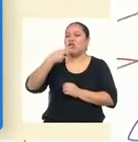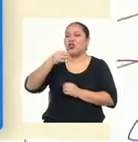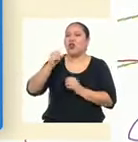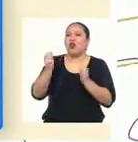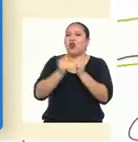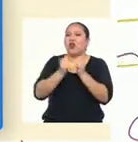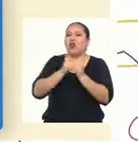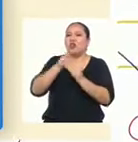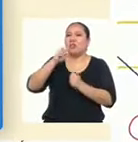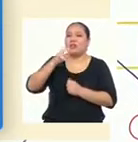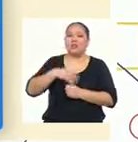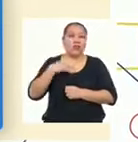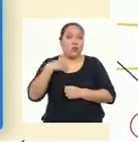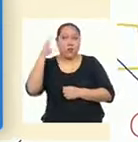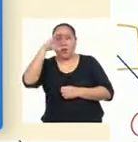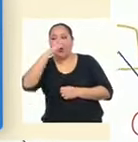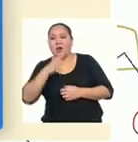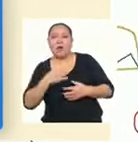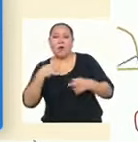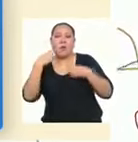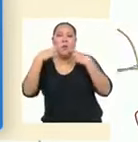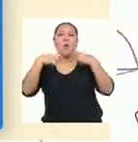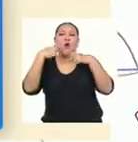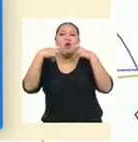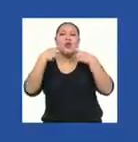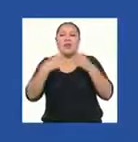buscar mi pollo a la brasa.